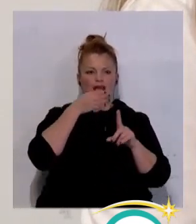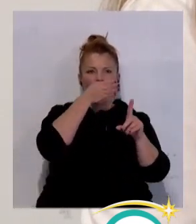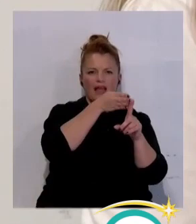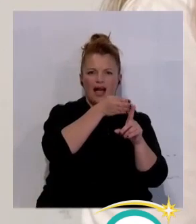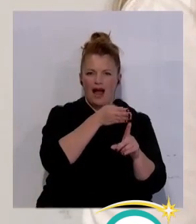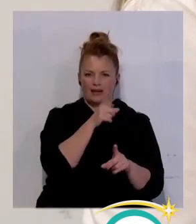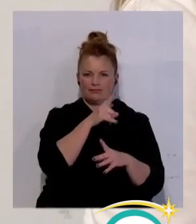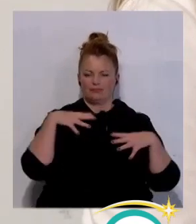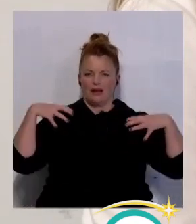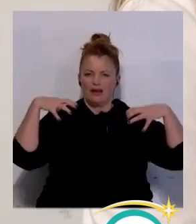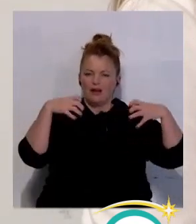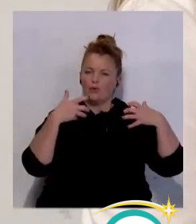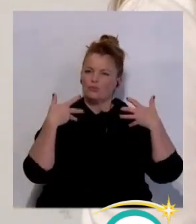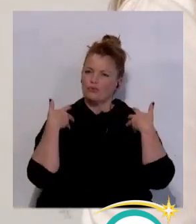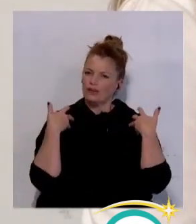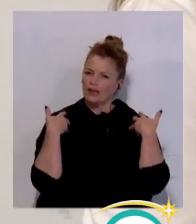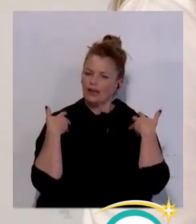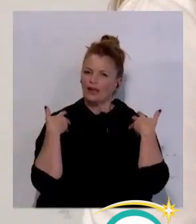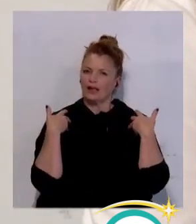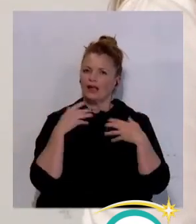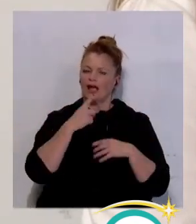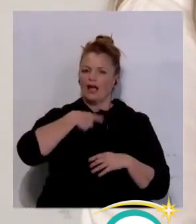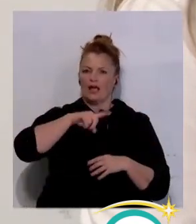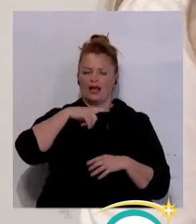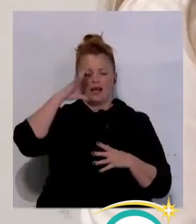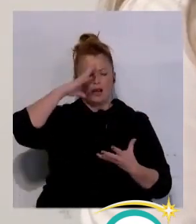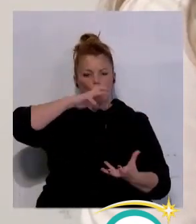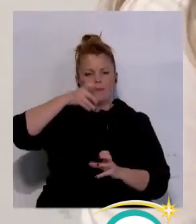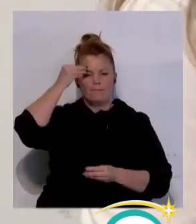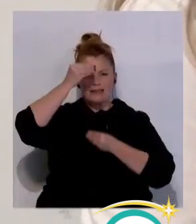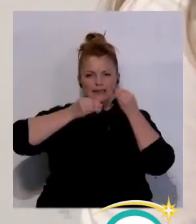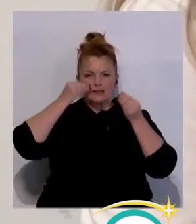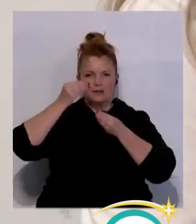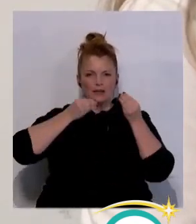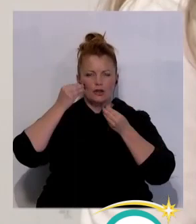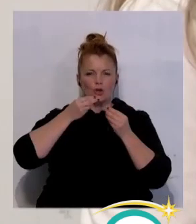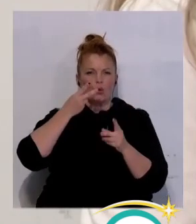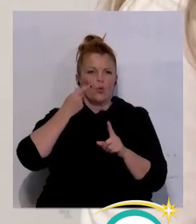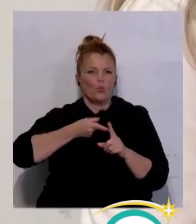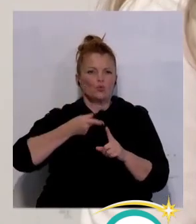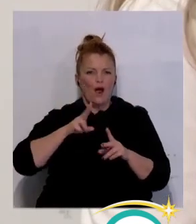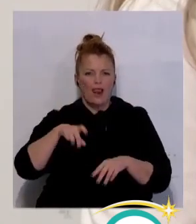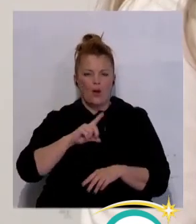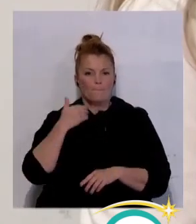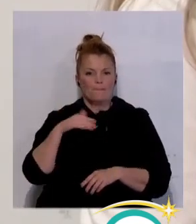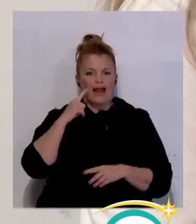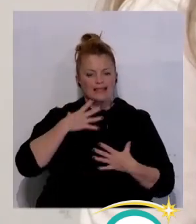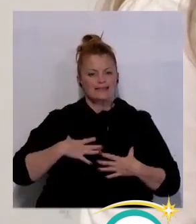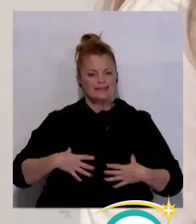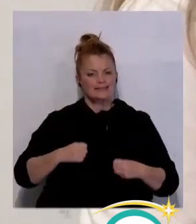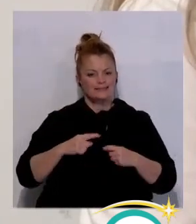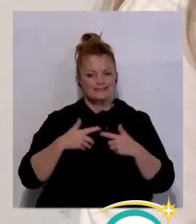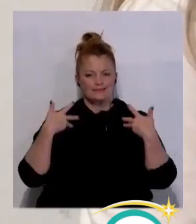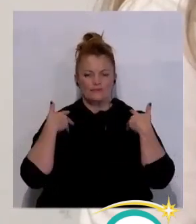gigantes, sufrir ante ellos. Lo que caracteriza a la locura son los pensamientos inusuales. Lo malsano es el sufrimiento ante